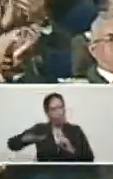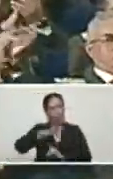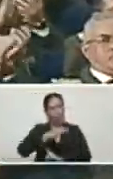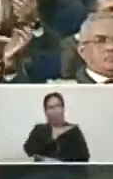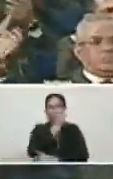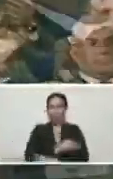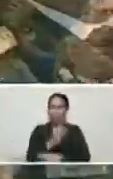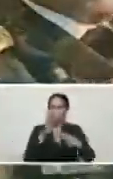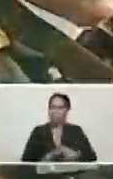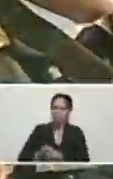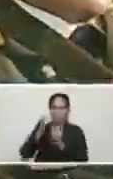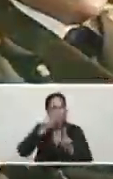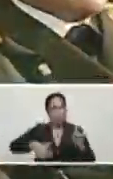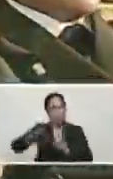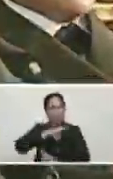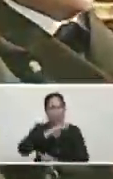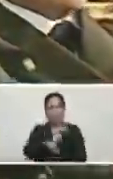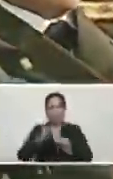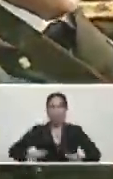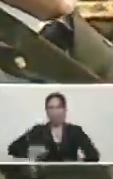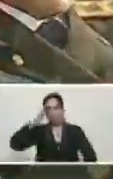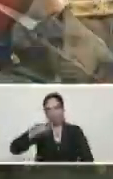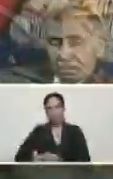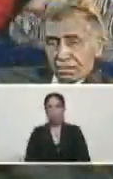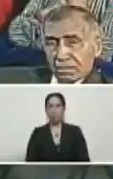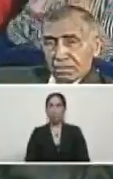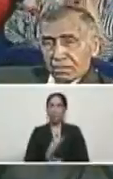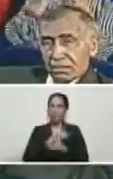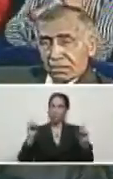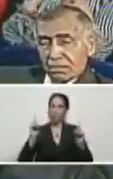unión cívico-militar, una democracia de nuevo tipo.